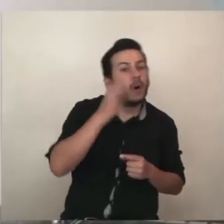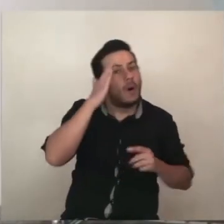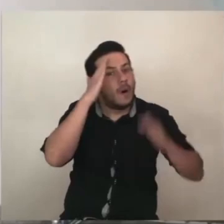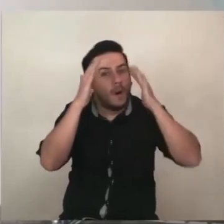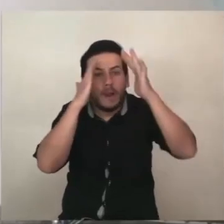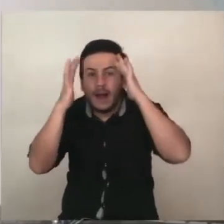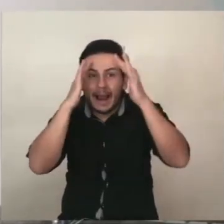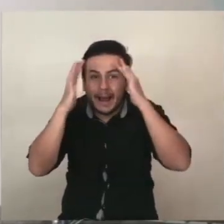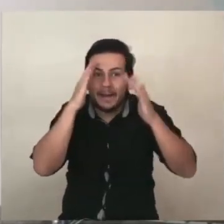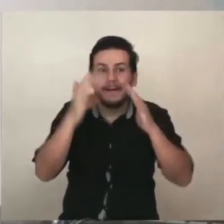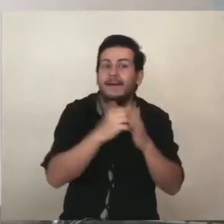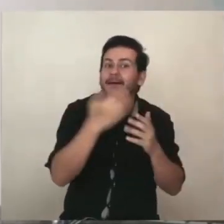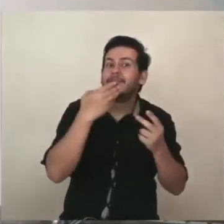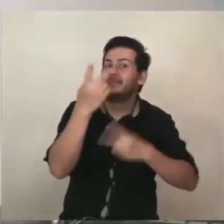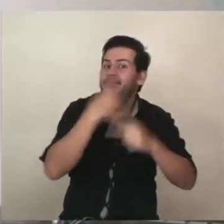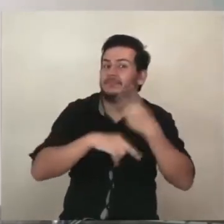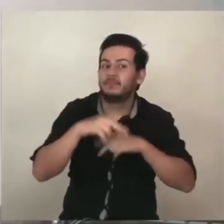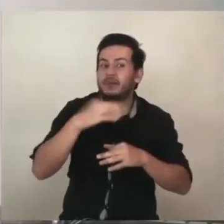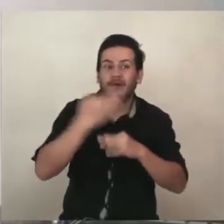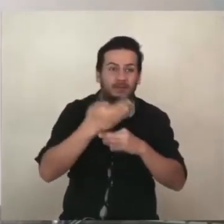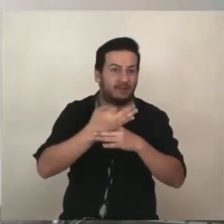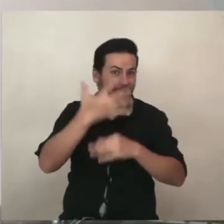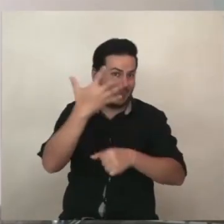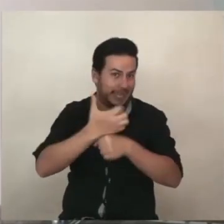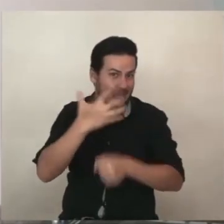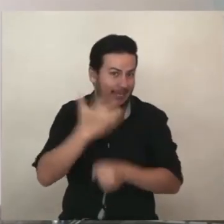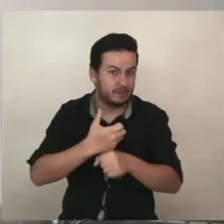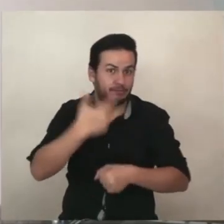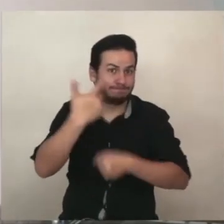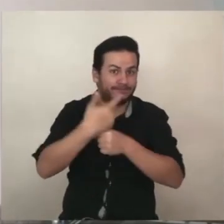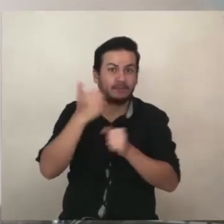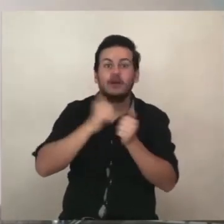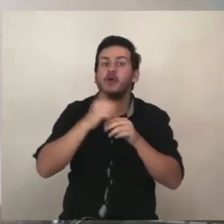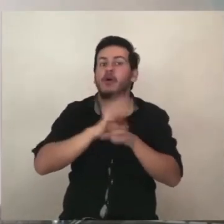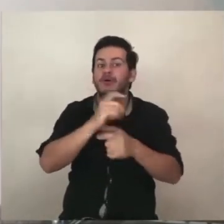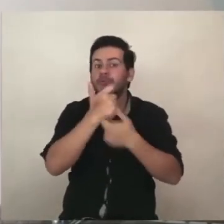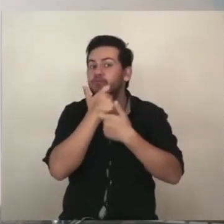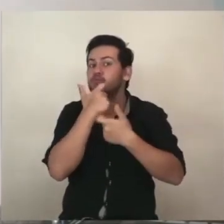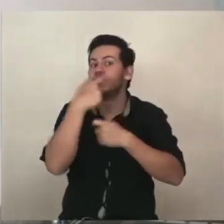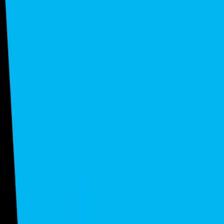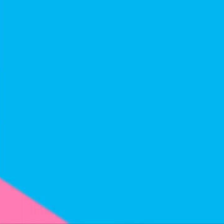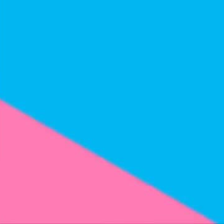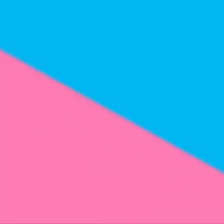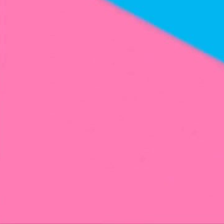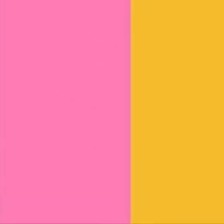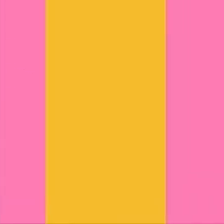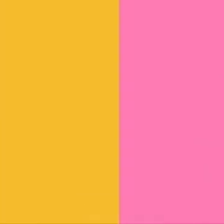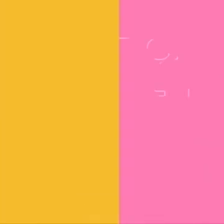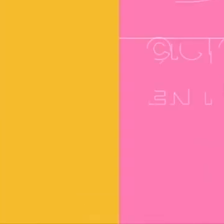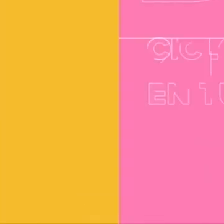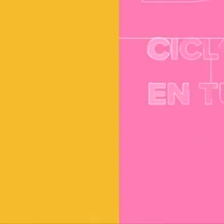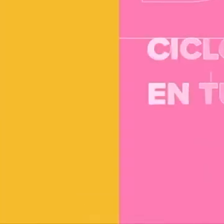Hola, bienvenidos al episodio 5 de Comedia Diversa, stand-up comedy en tu casa.